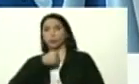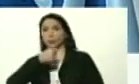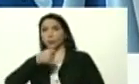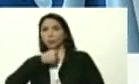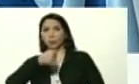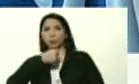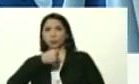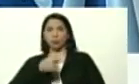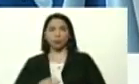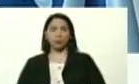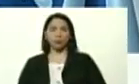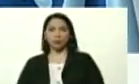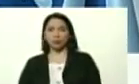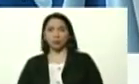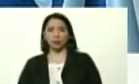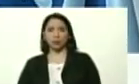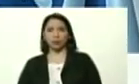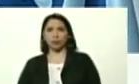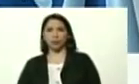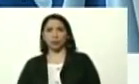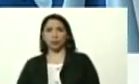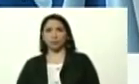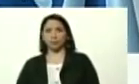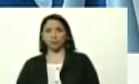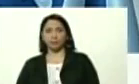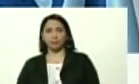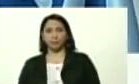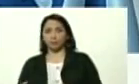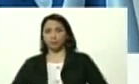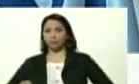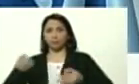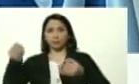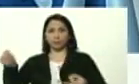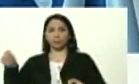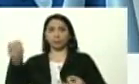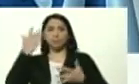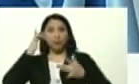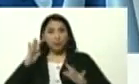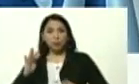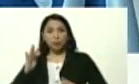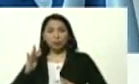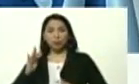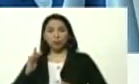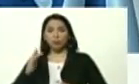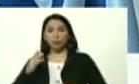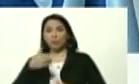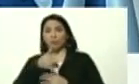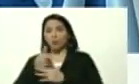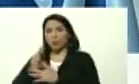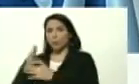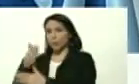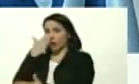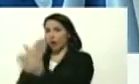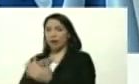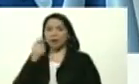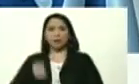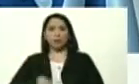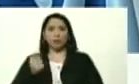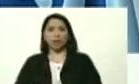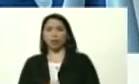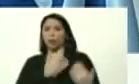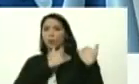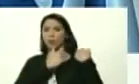prensa, se están presentando los presuntos asesinos ante los tribunales competentes, que son los